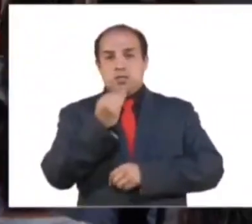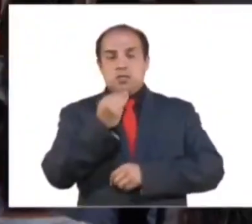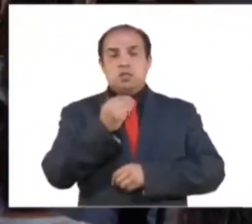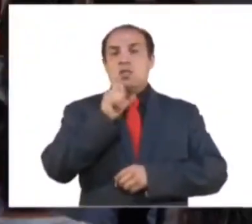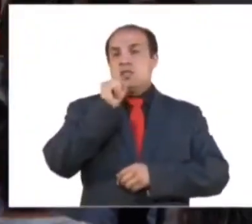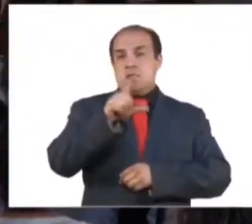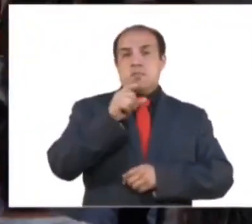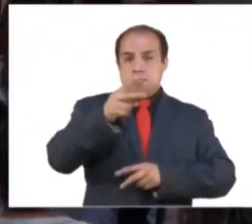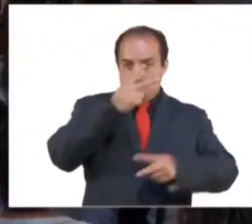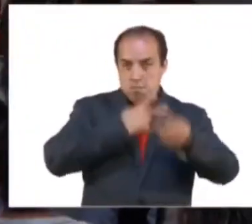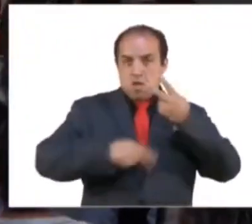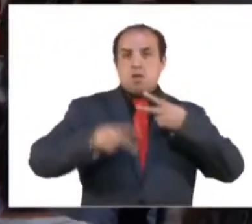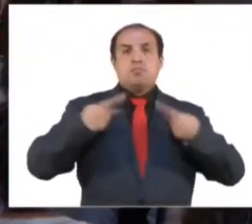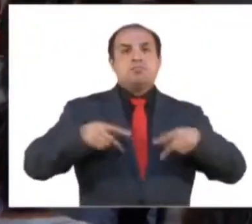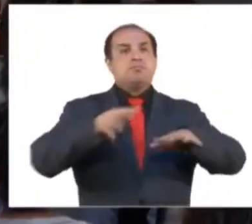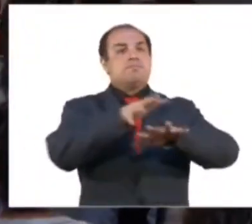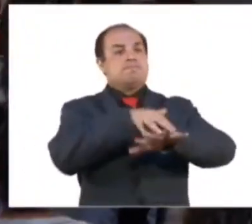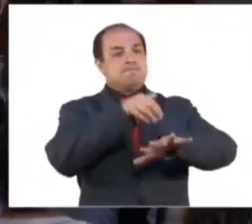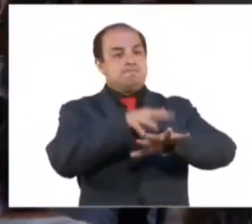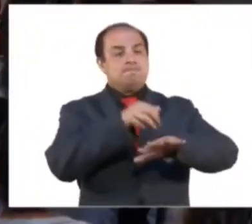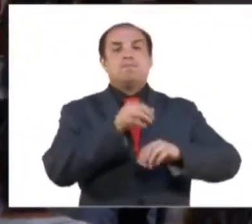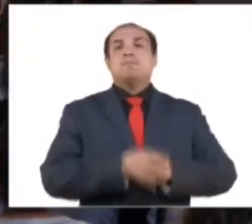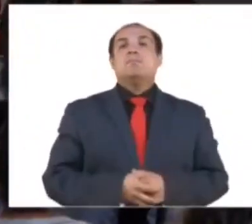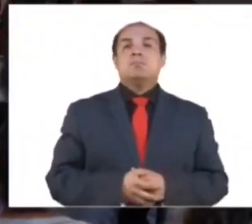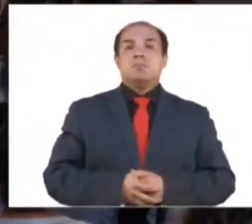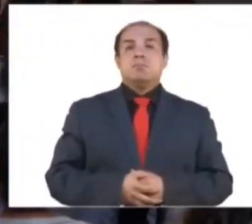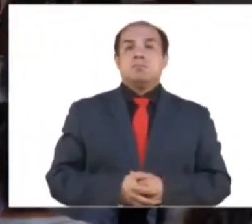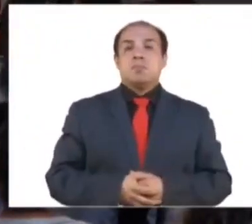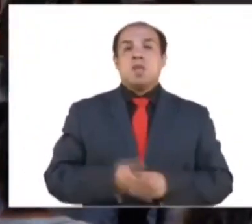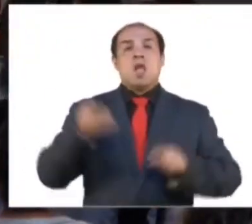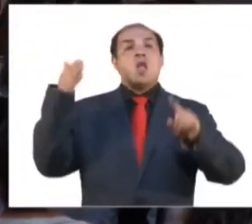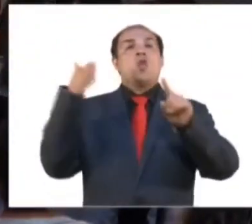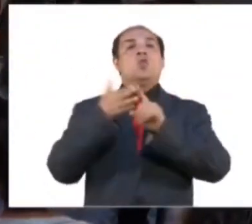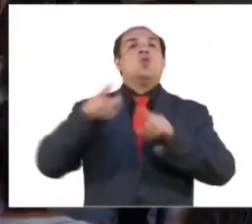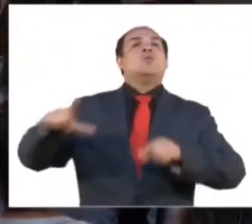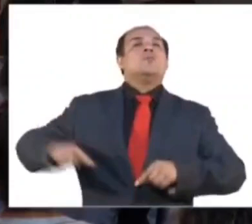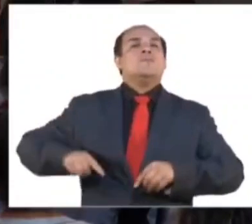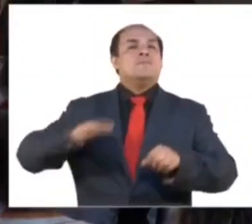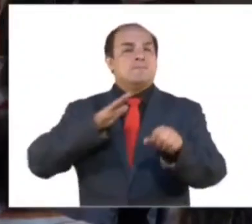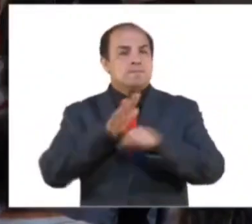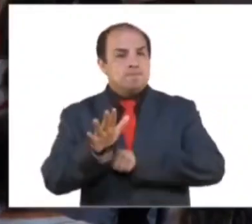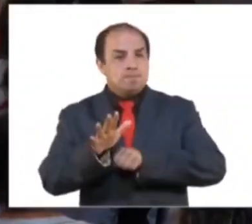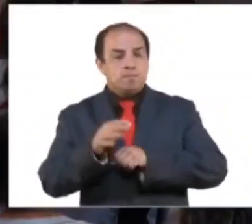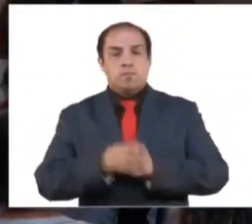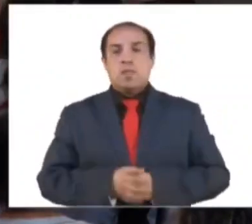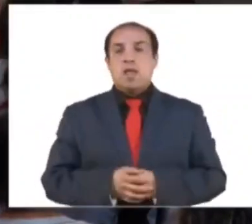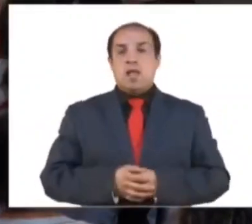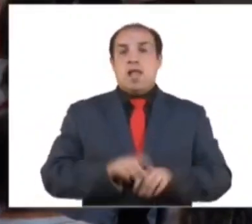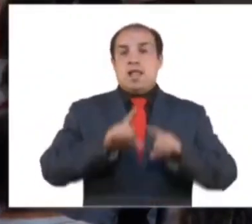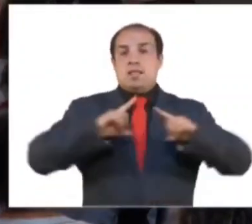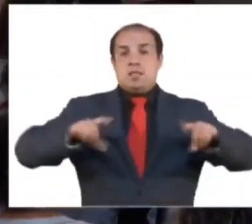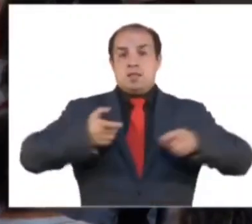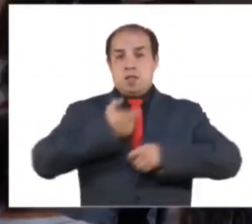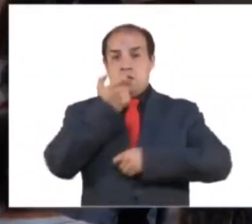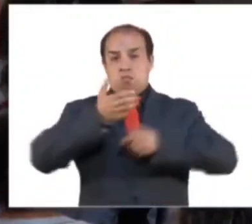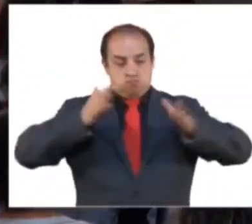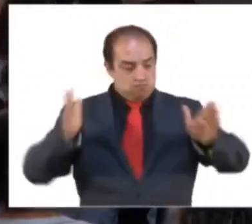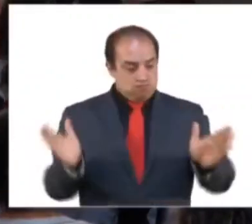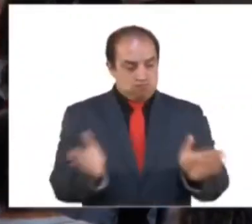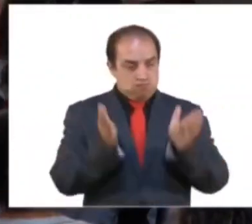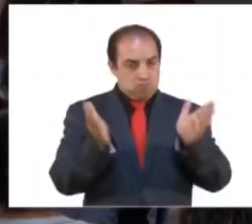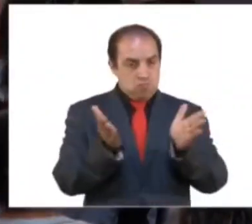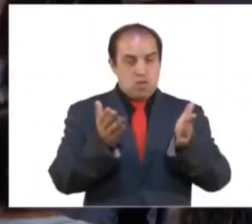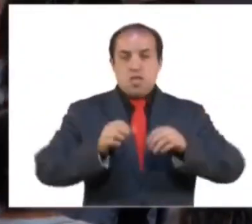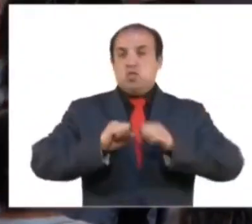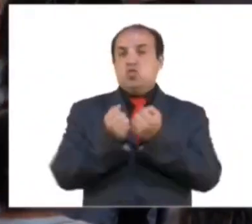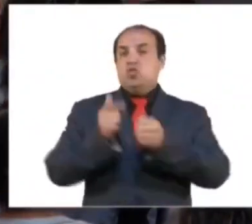aquí también de Tlalpan. El principal objetivo de un gobierno es ese, impulsar el desarrollo económico y